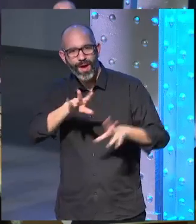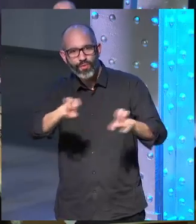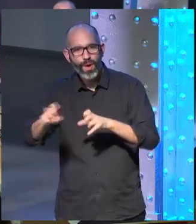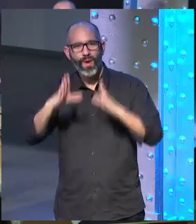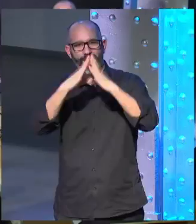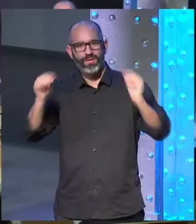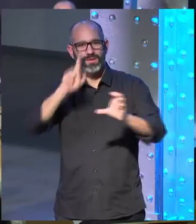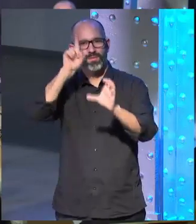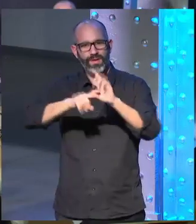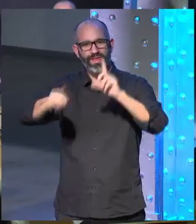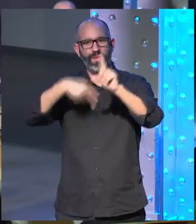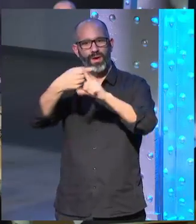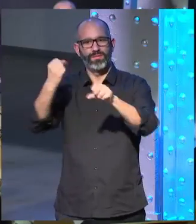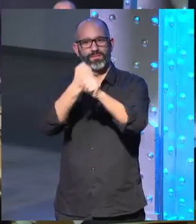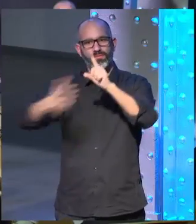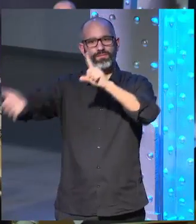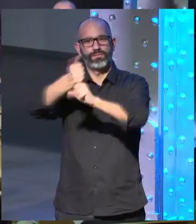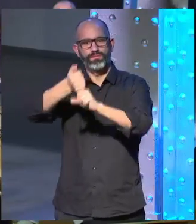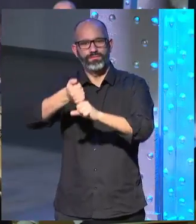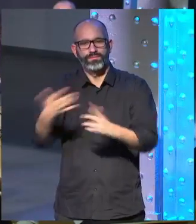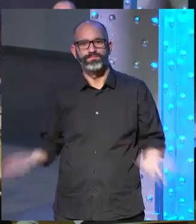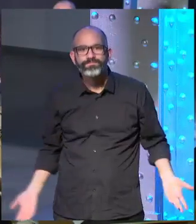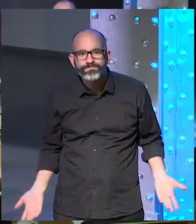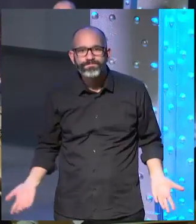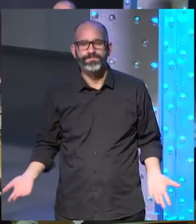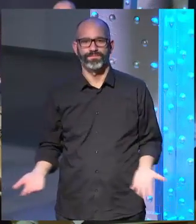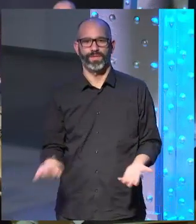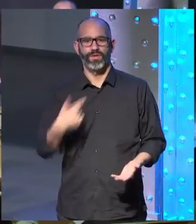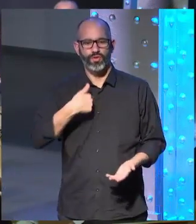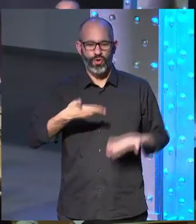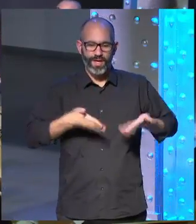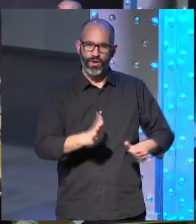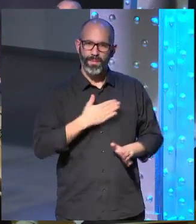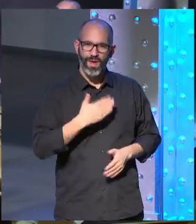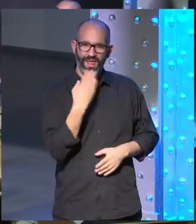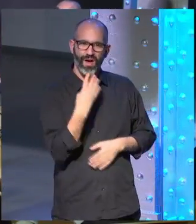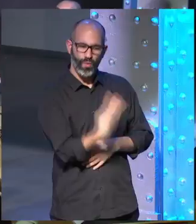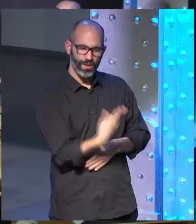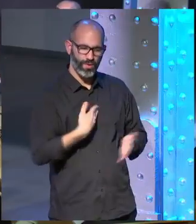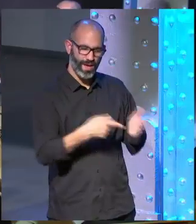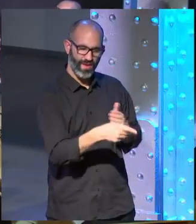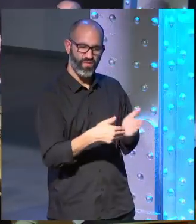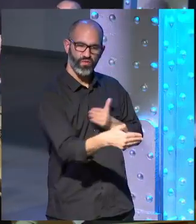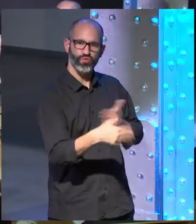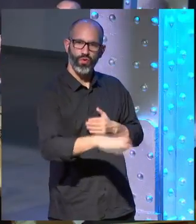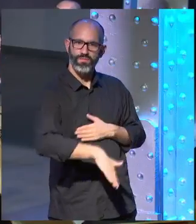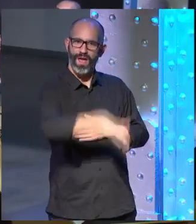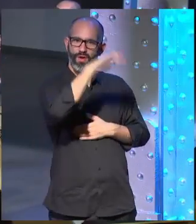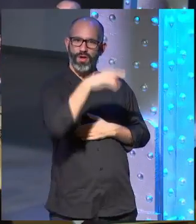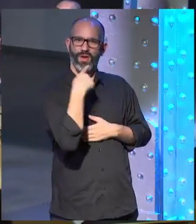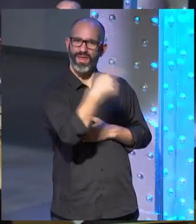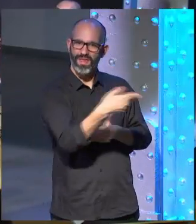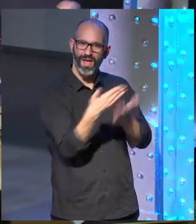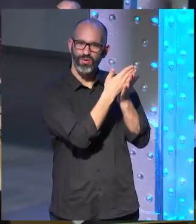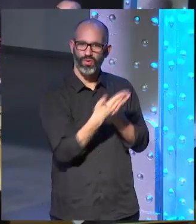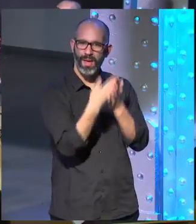estudia una carrera y encontrarás trabajo. Pero yo que le voy a decir a mi hijo, cuando sea un poquito más mayor, que estudie, si